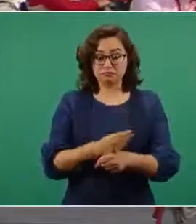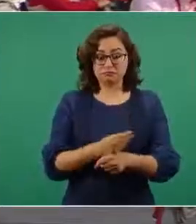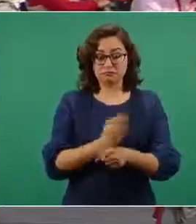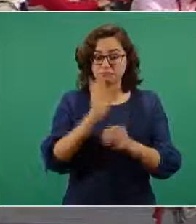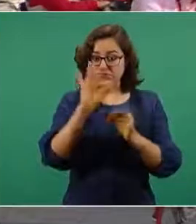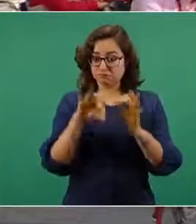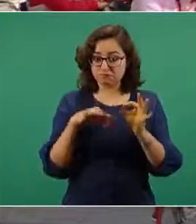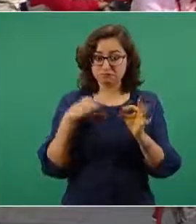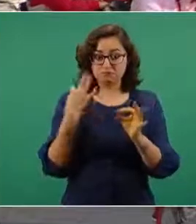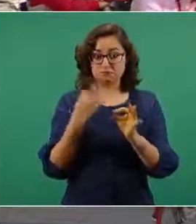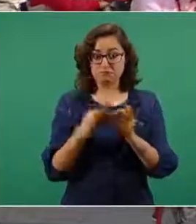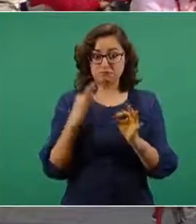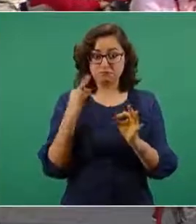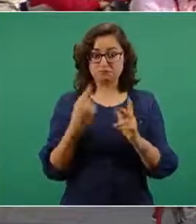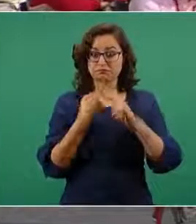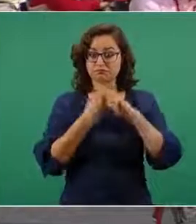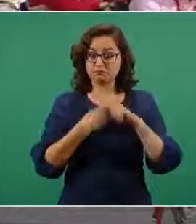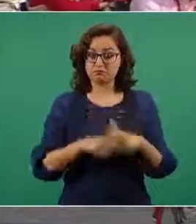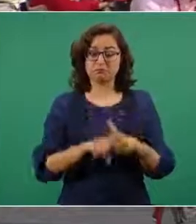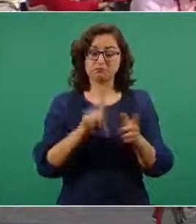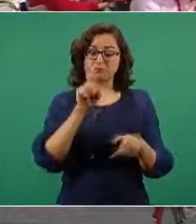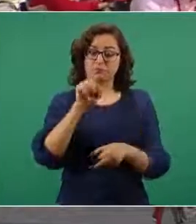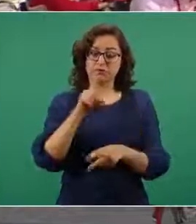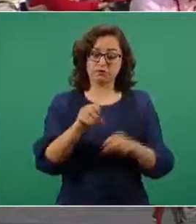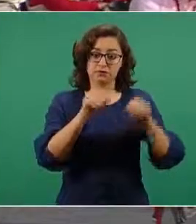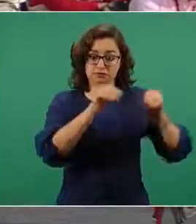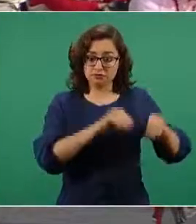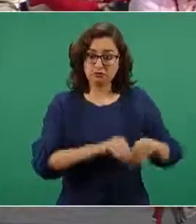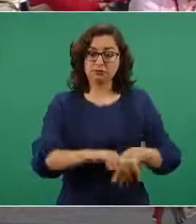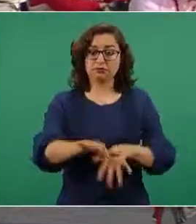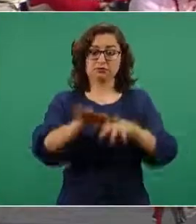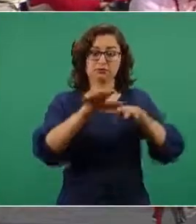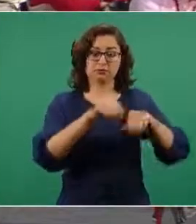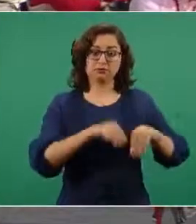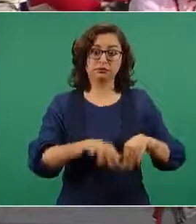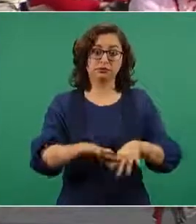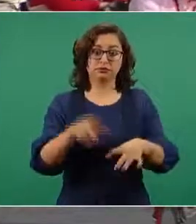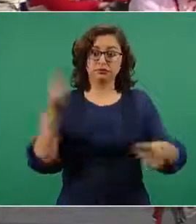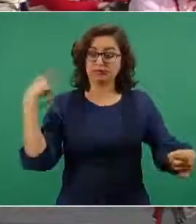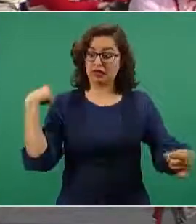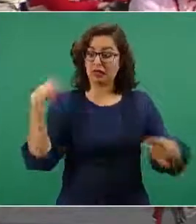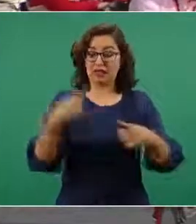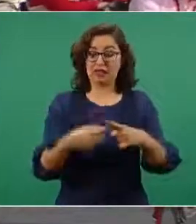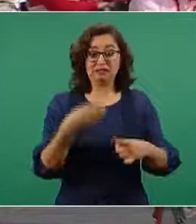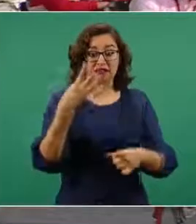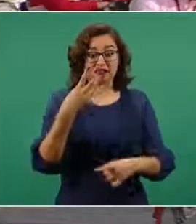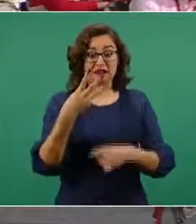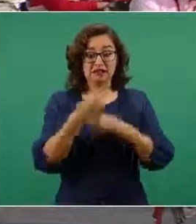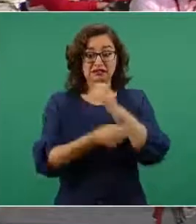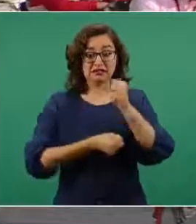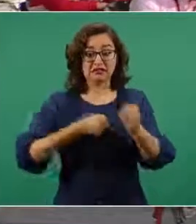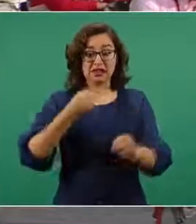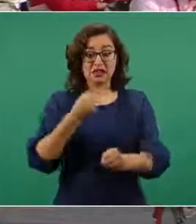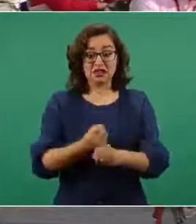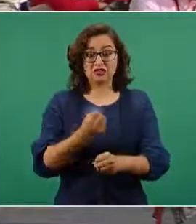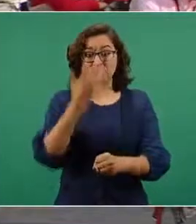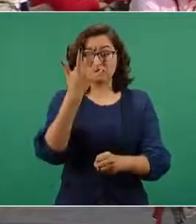esa tubería y Ayutla vuelva a tener agua después de 3 años y 10 meses sin